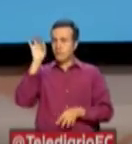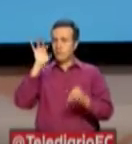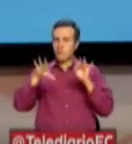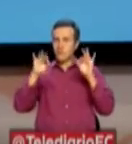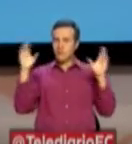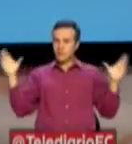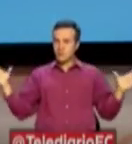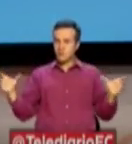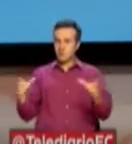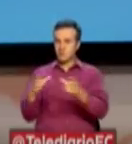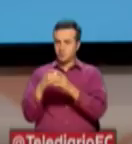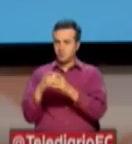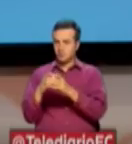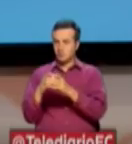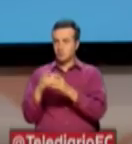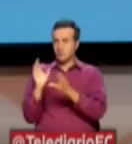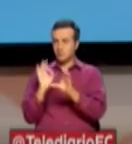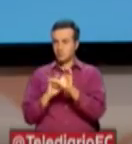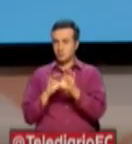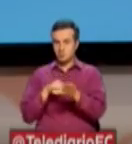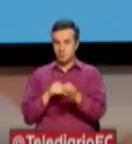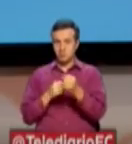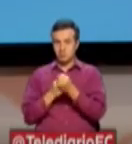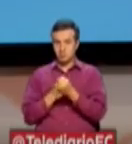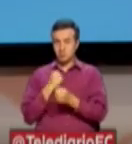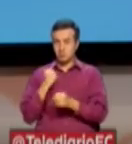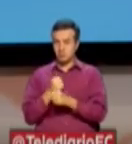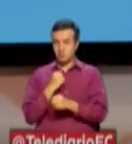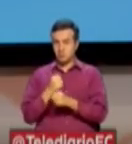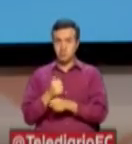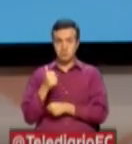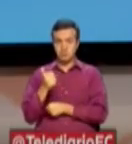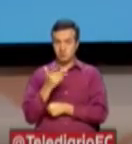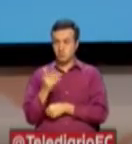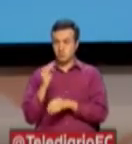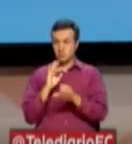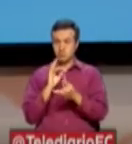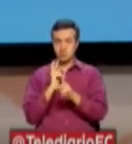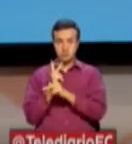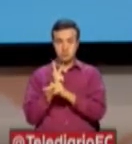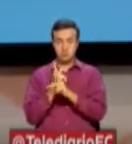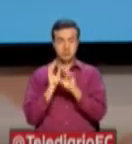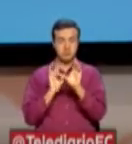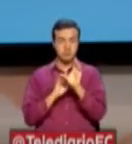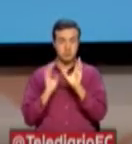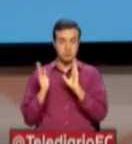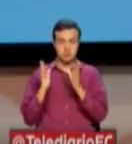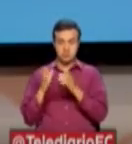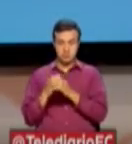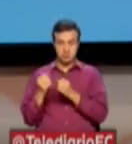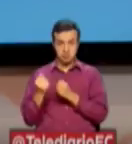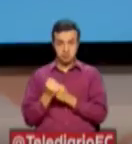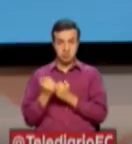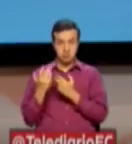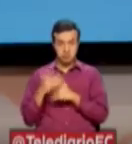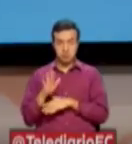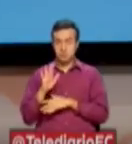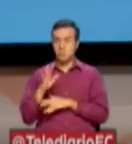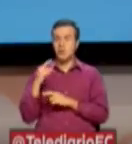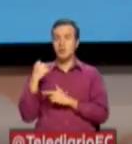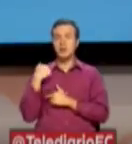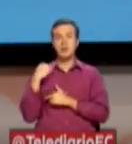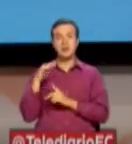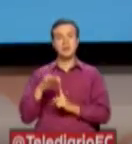la que los posesión o nosotros respaldamos el trabajo que está realizando el consejo de participación ciudadana transitorio respaldamos las